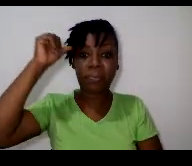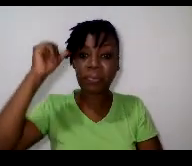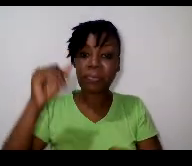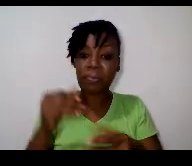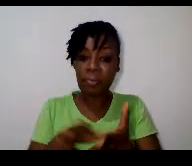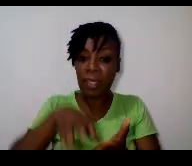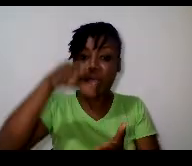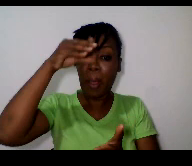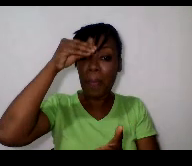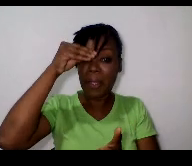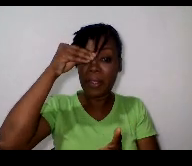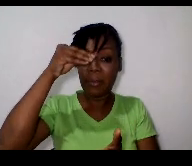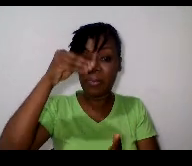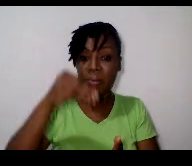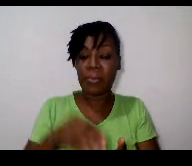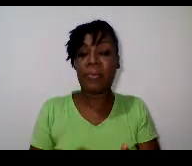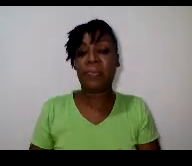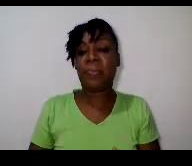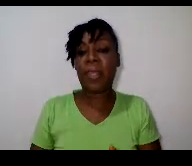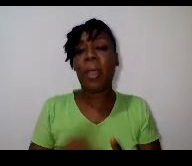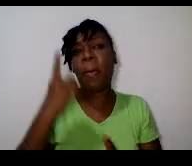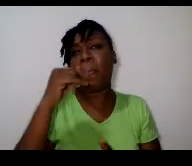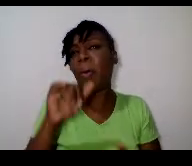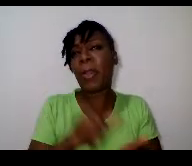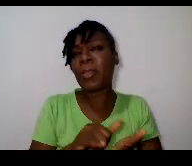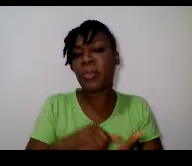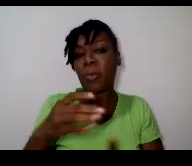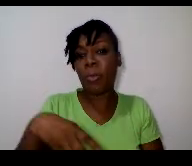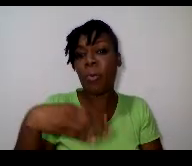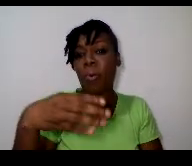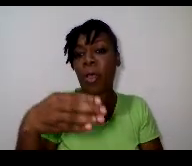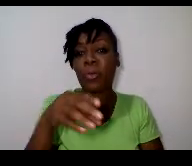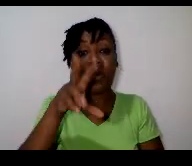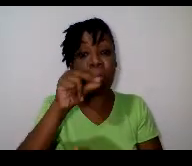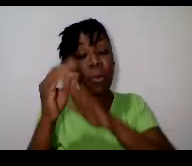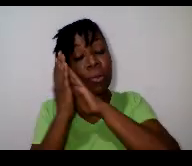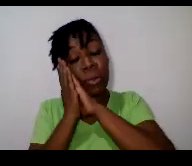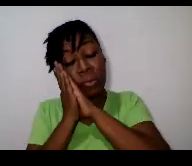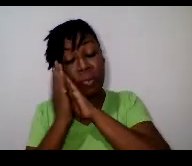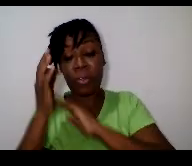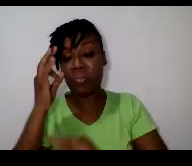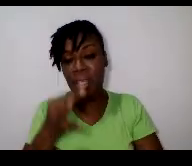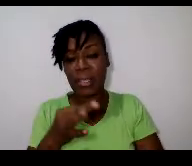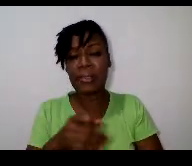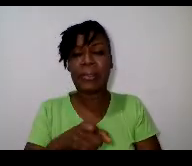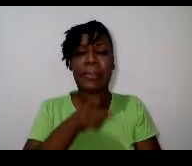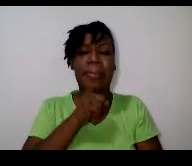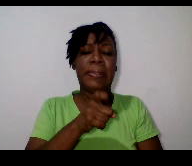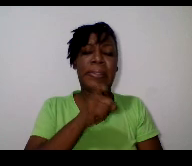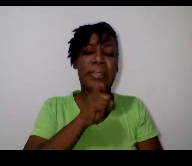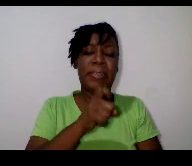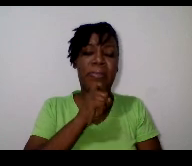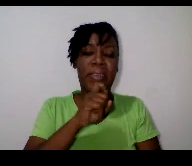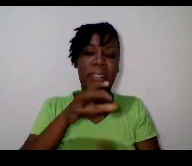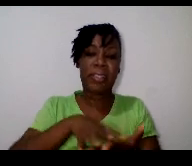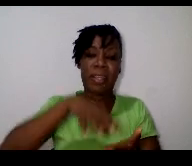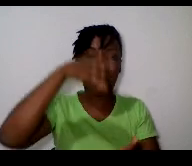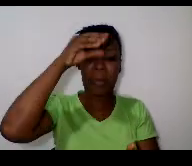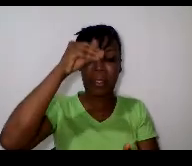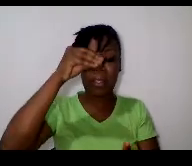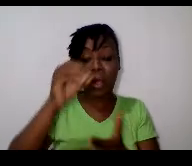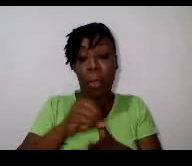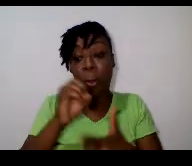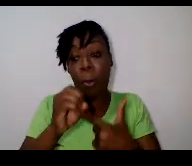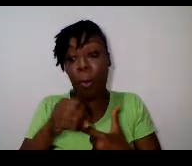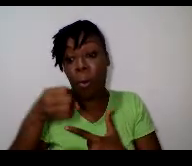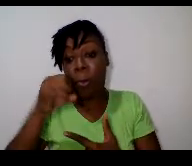aprendemos a largo plazo. Por eso es que cuando no dormimos cuesta más aprender y por eso es que cuando no dormimos aprendemos más lento porque el